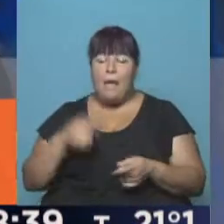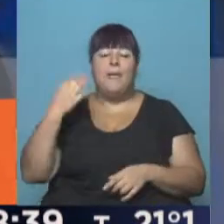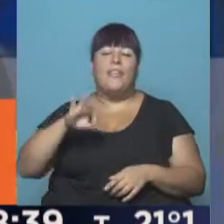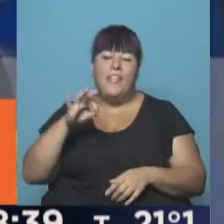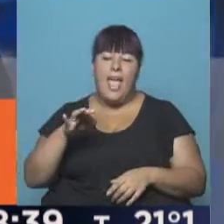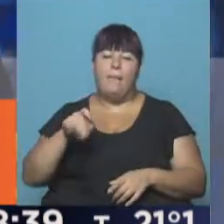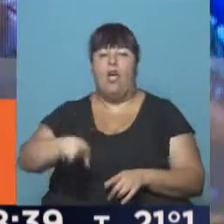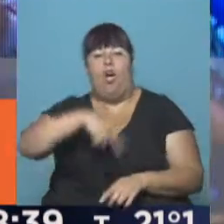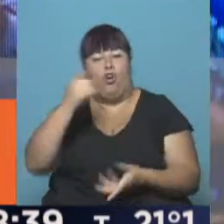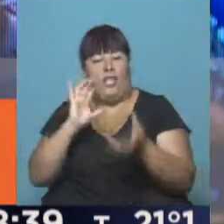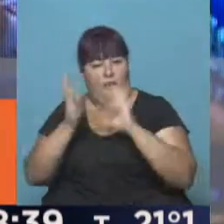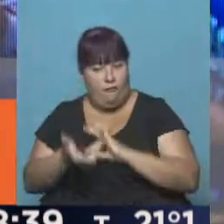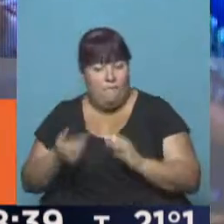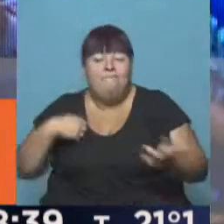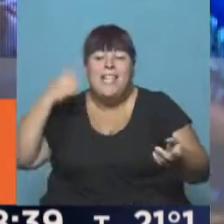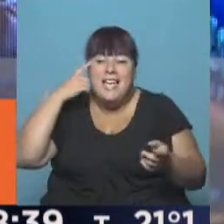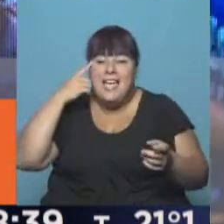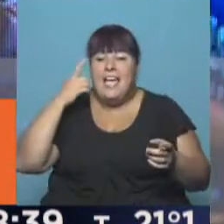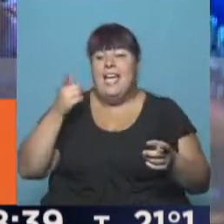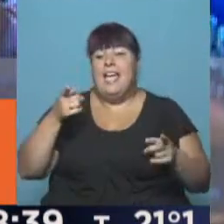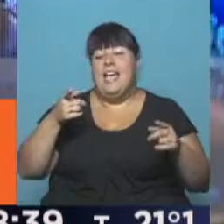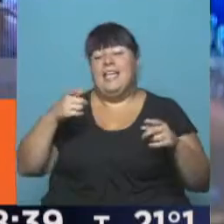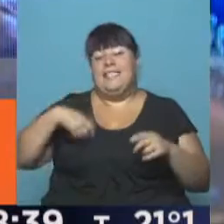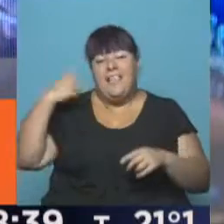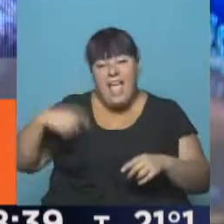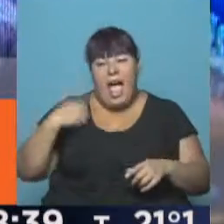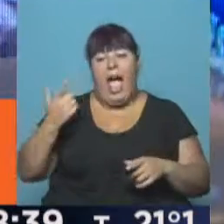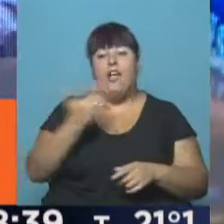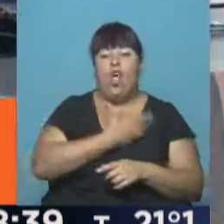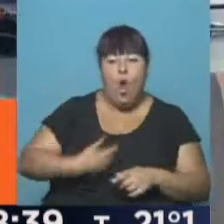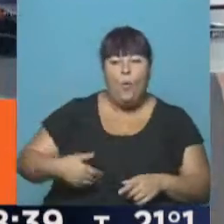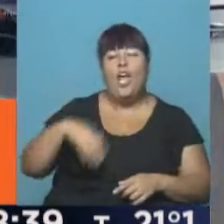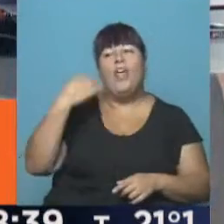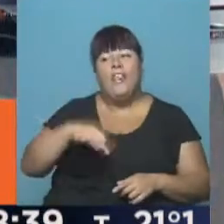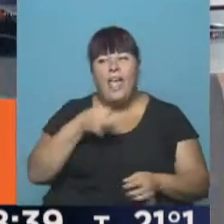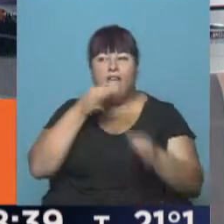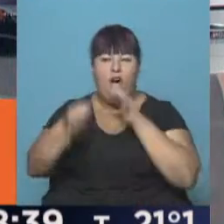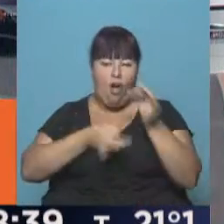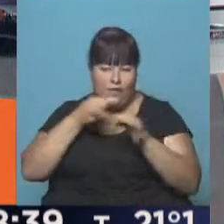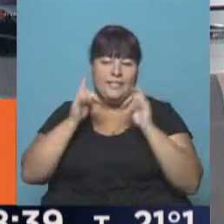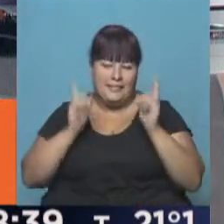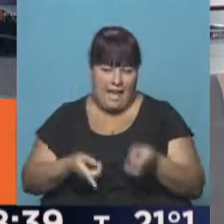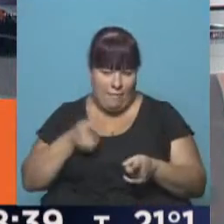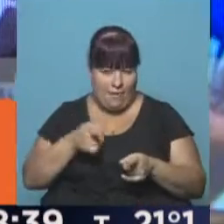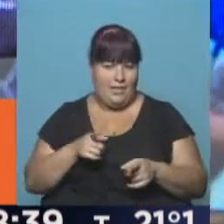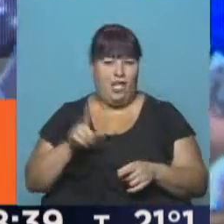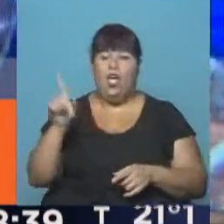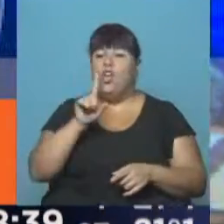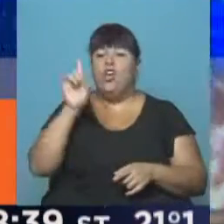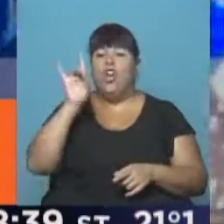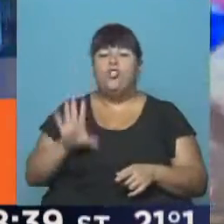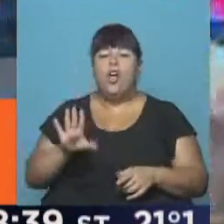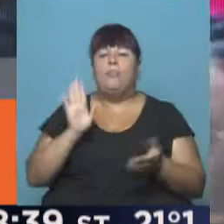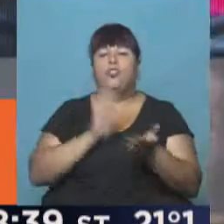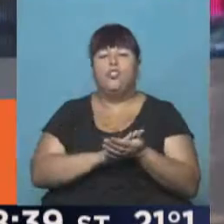un poco de lo otro creo que en gremios y gobiernos deben dialogar también en este tema no solamente